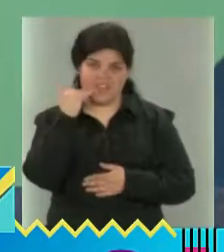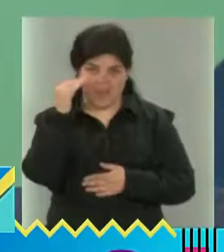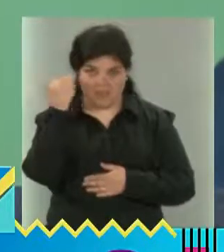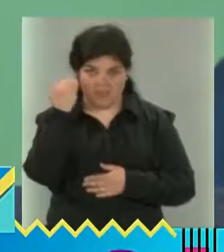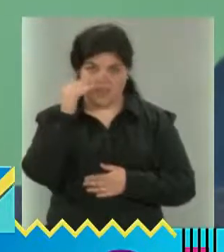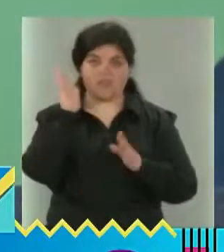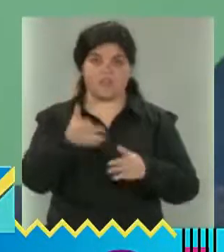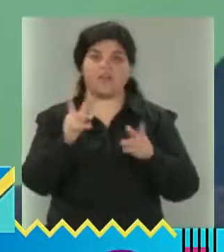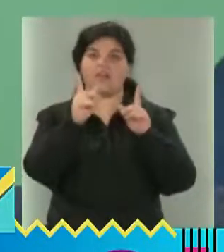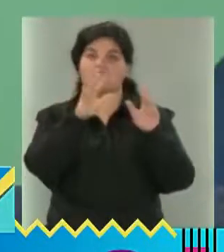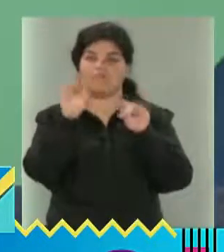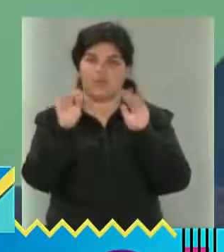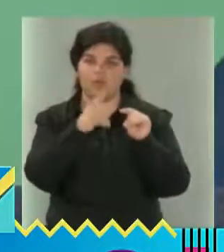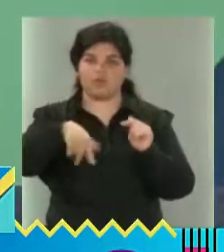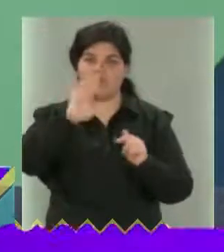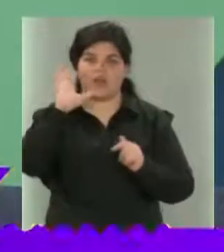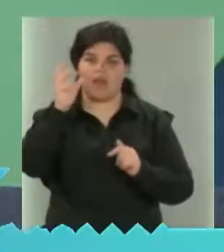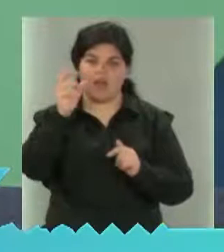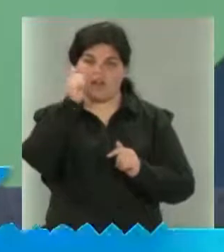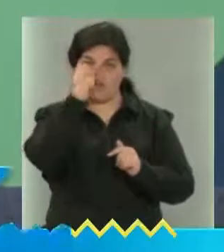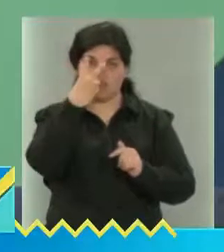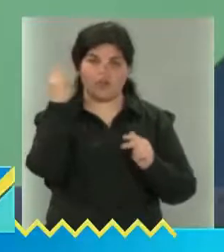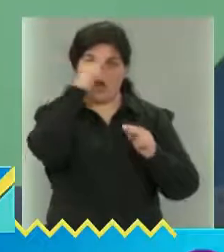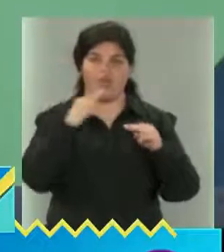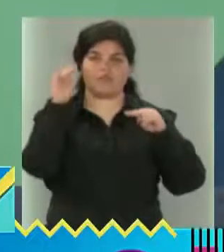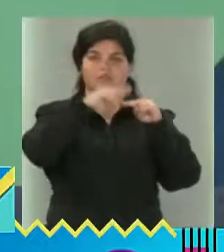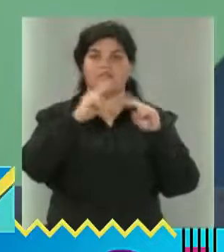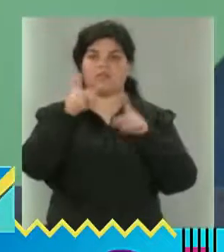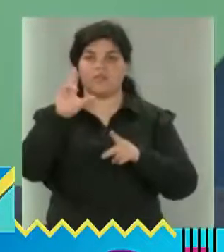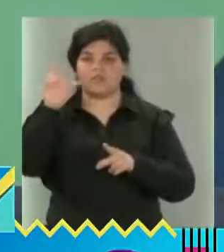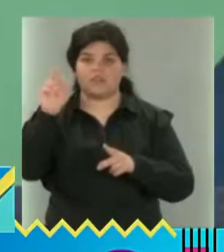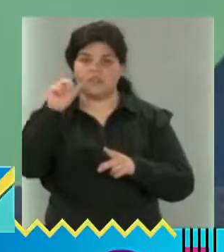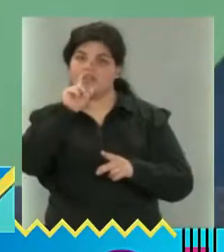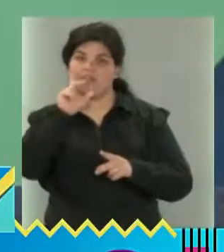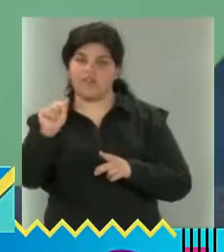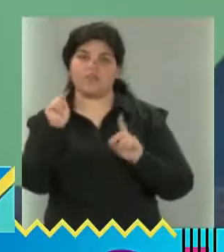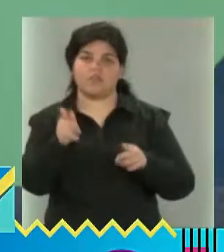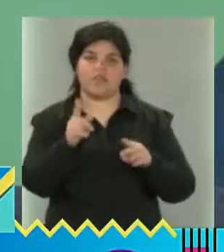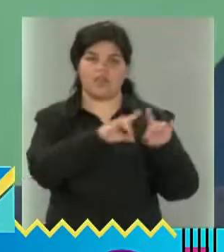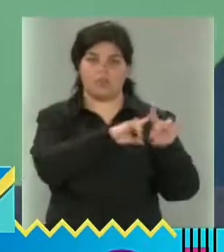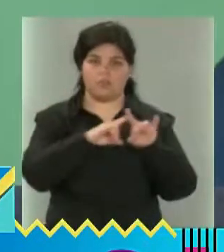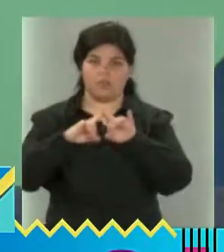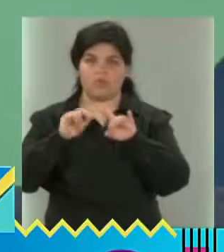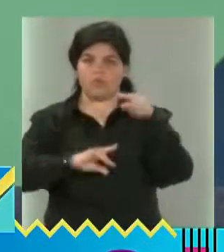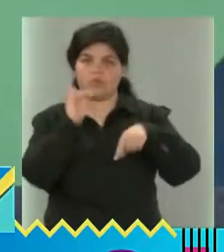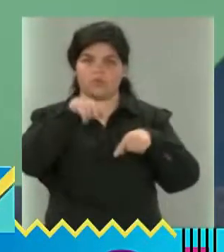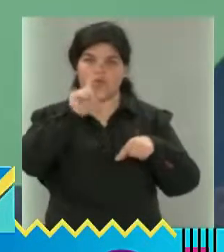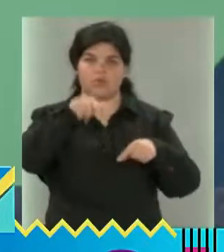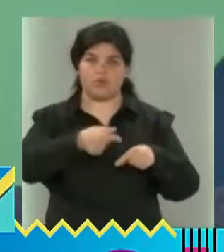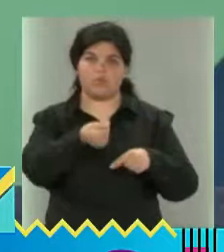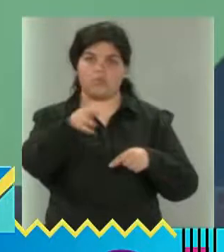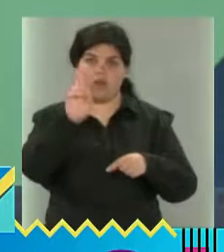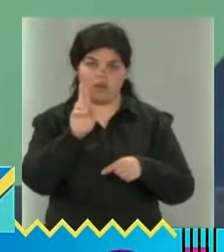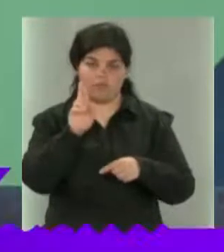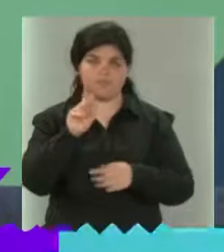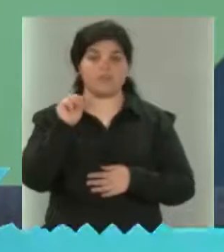saludamos a ustedes que están a través de Canal 22 de Supercanal Digital, Canal 30 de la TDA y por supuesto a través de www.universidad.com.ar.